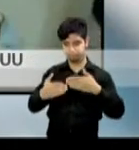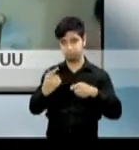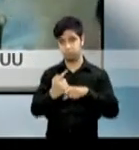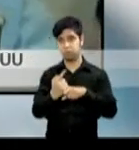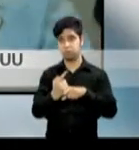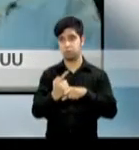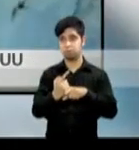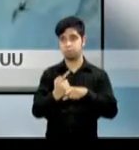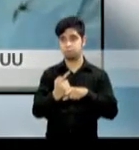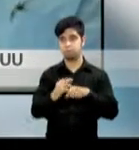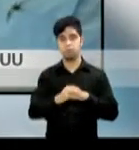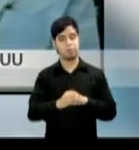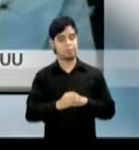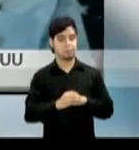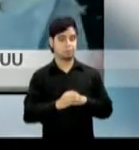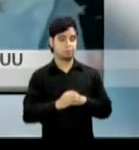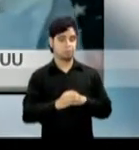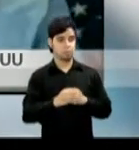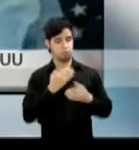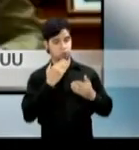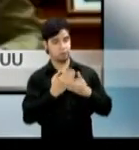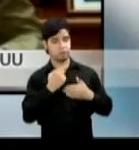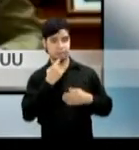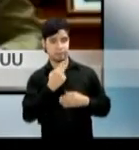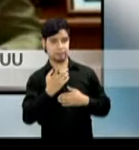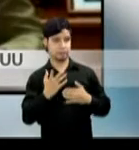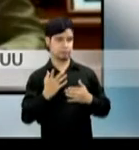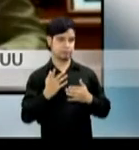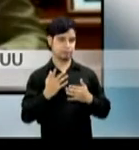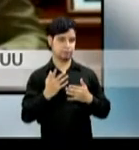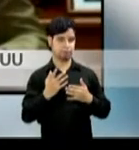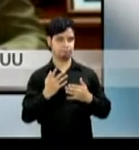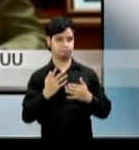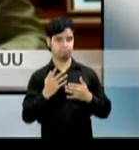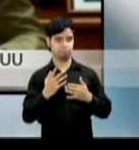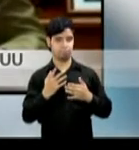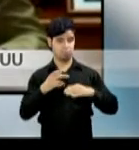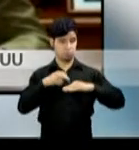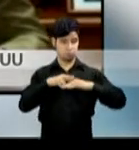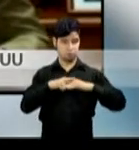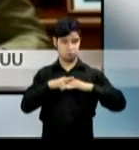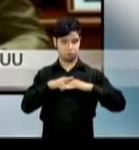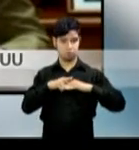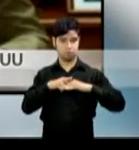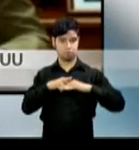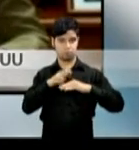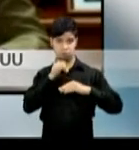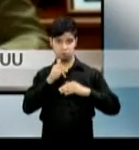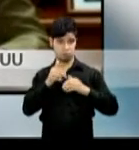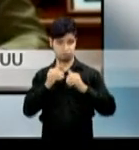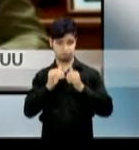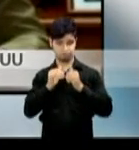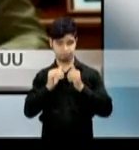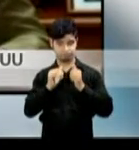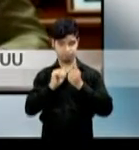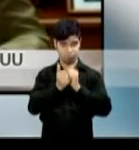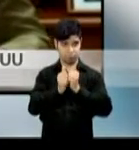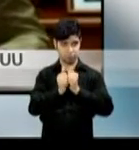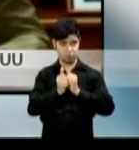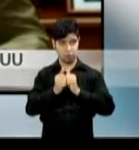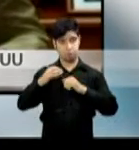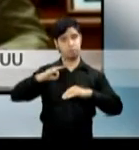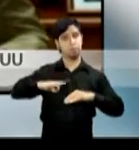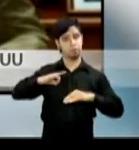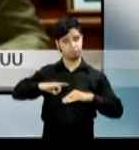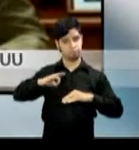suficientemente razonable, ¿no? Bueno, se habla mucho de las desventajas competitivas que tiene Puerto Rico con respecto a los competidores directos más allá, por ejemplo, en